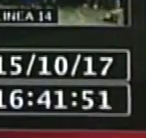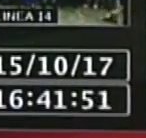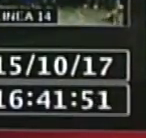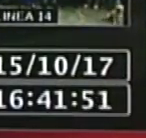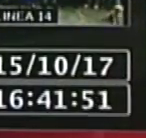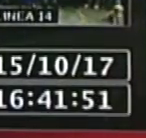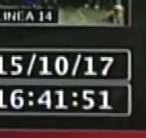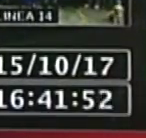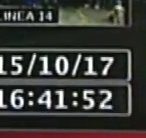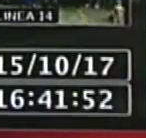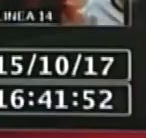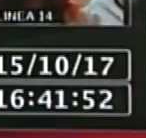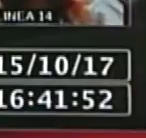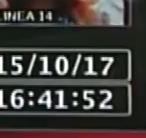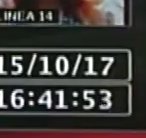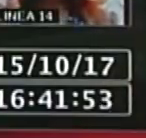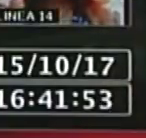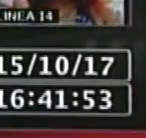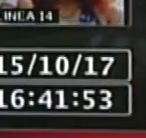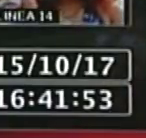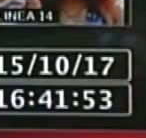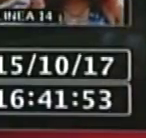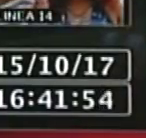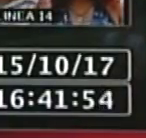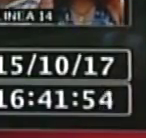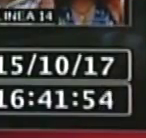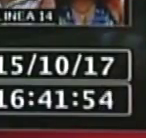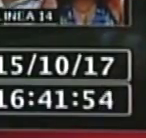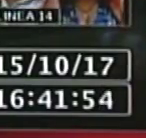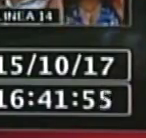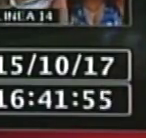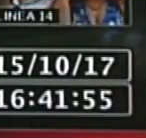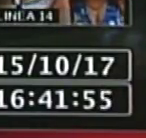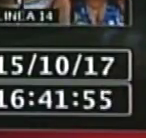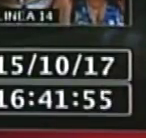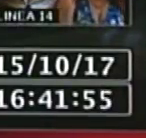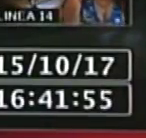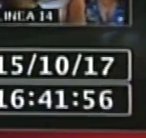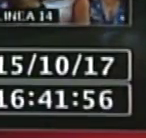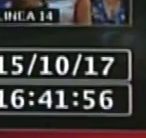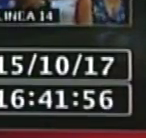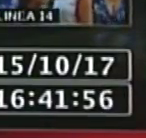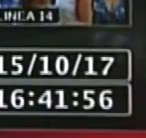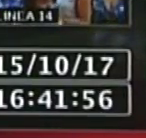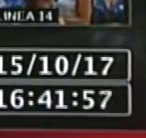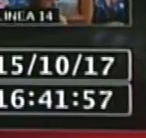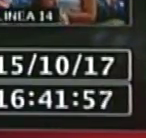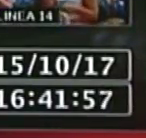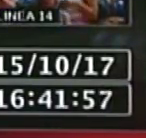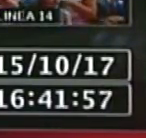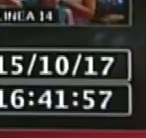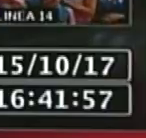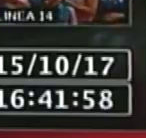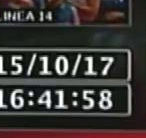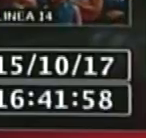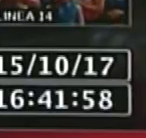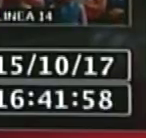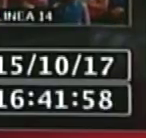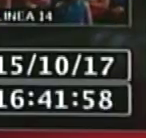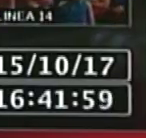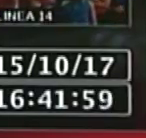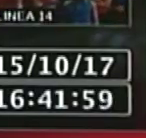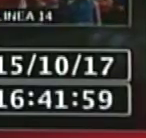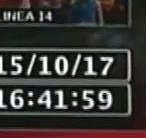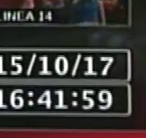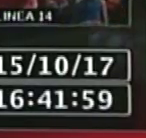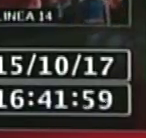San Felipe, la tierra de María Leonza, allá está. Saludo a Yaracuy. La gente, bueno, con su deseo. Yo le hago un llamado a todo el pueblo de